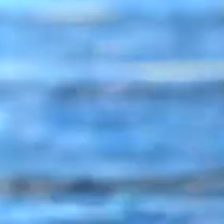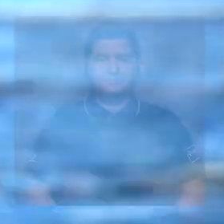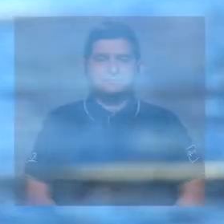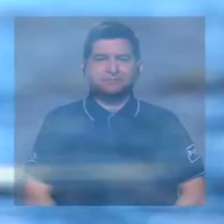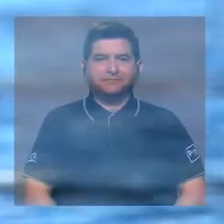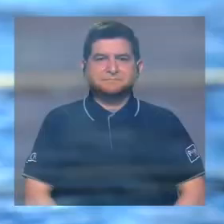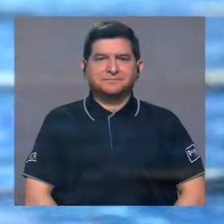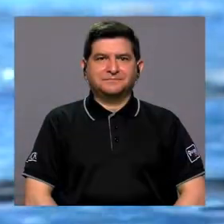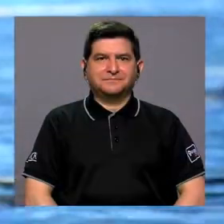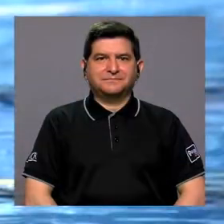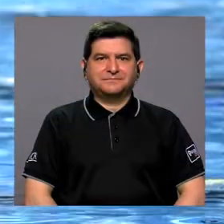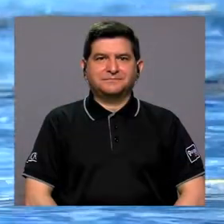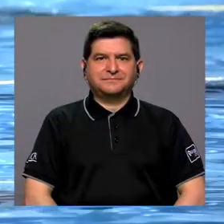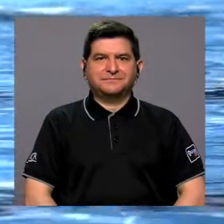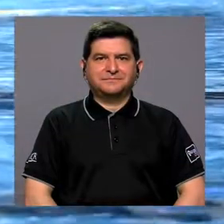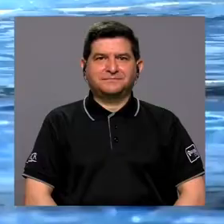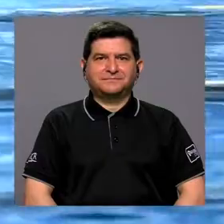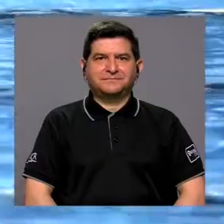Música